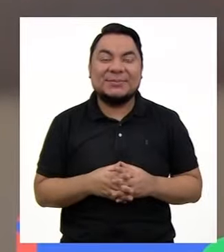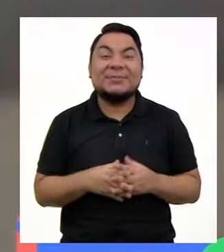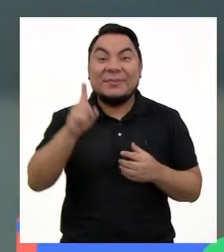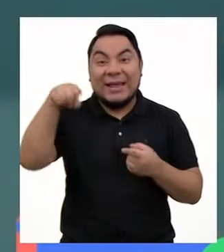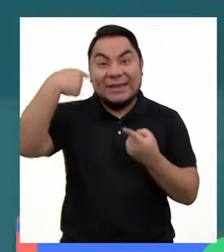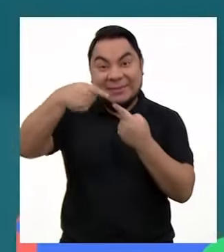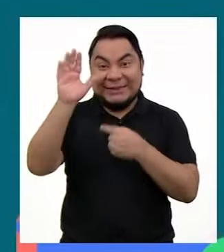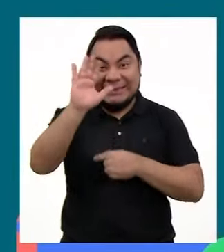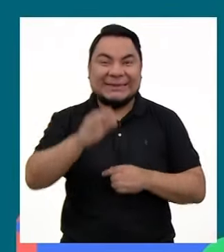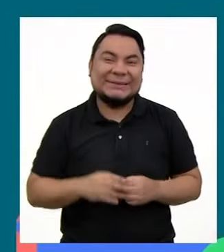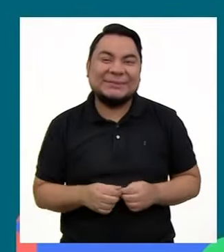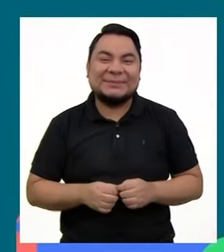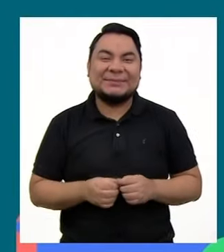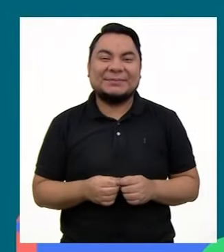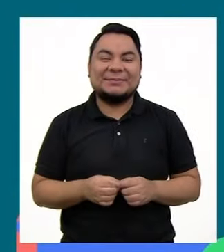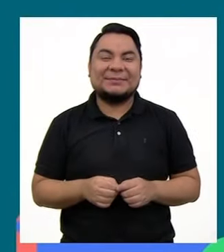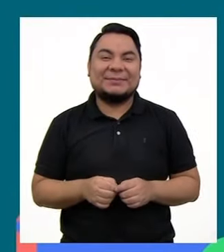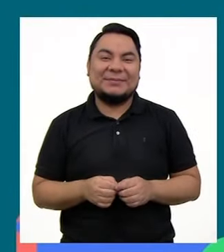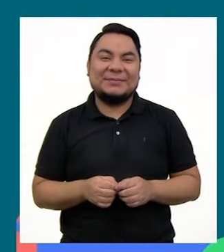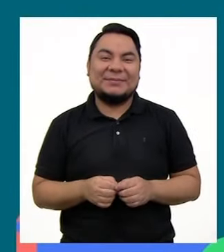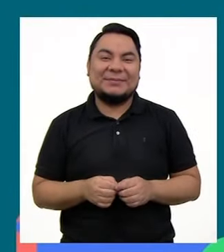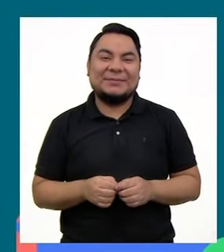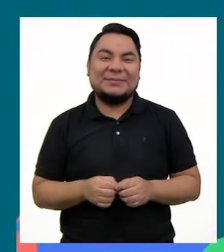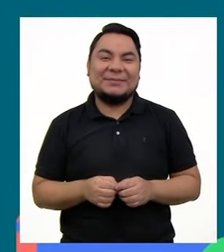¡Hasta la próxima!